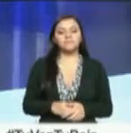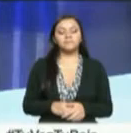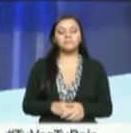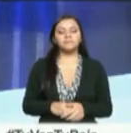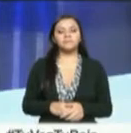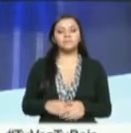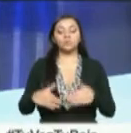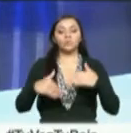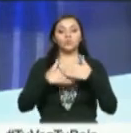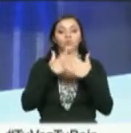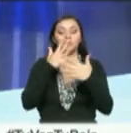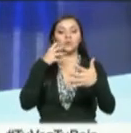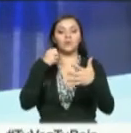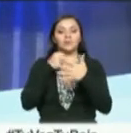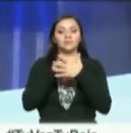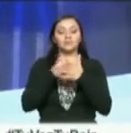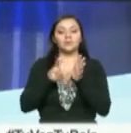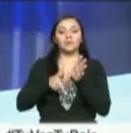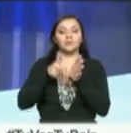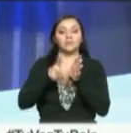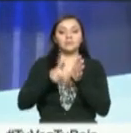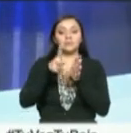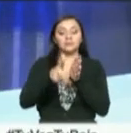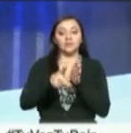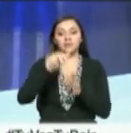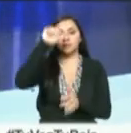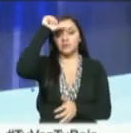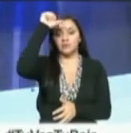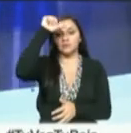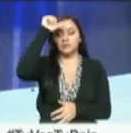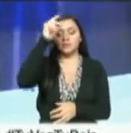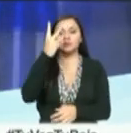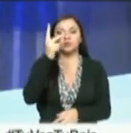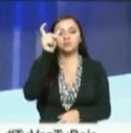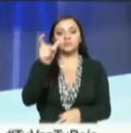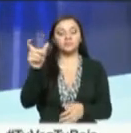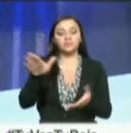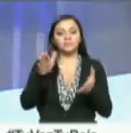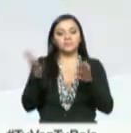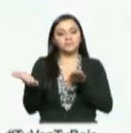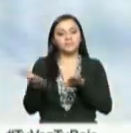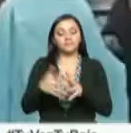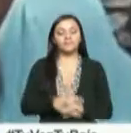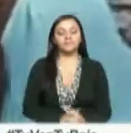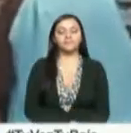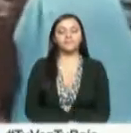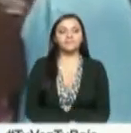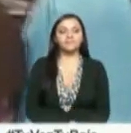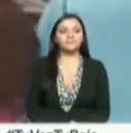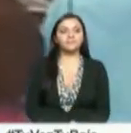Un nuevo accidente de tren golpea a la India, dejando al menos 2 víctimas mortales.